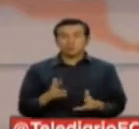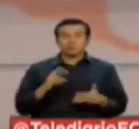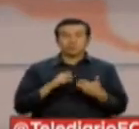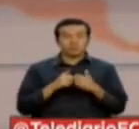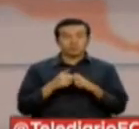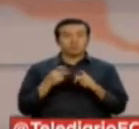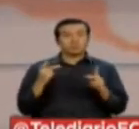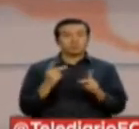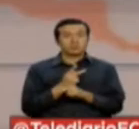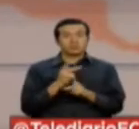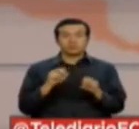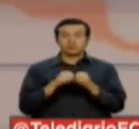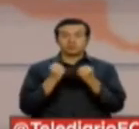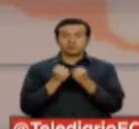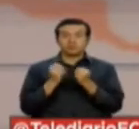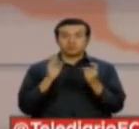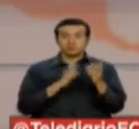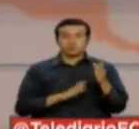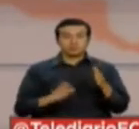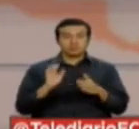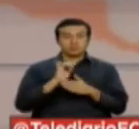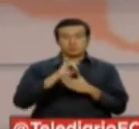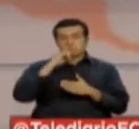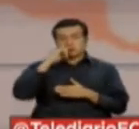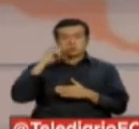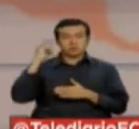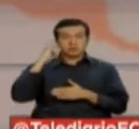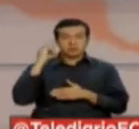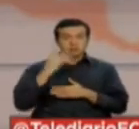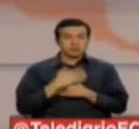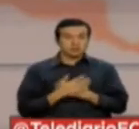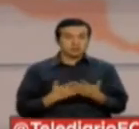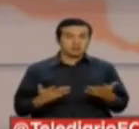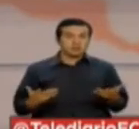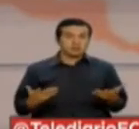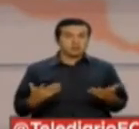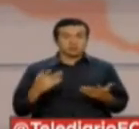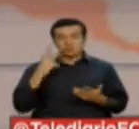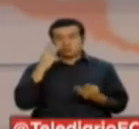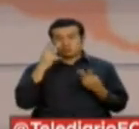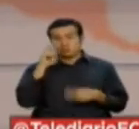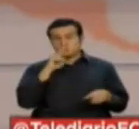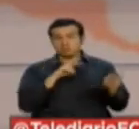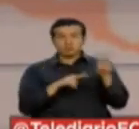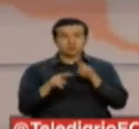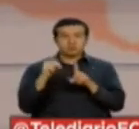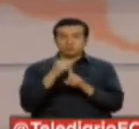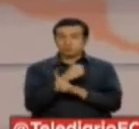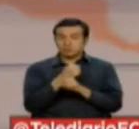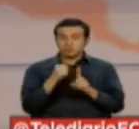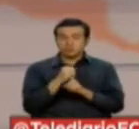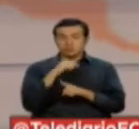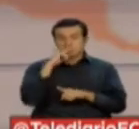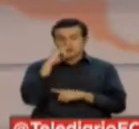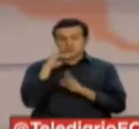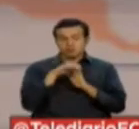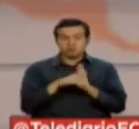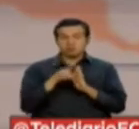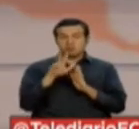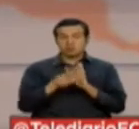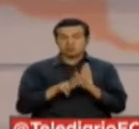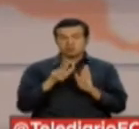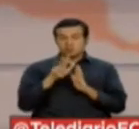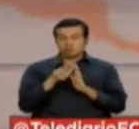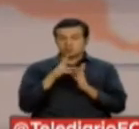muy grave en la sociedad ecuatoriana que afecta a los niños, a las niñas, y la detección temprana de la violencia en los niños menores de 3 años